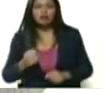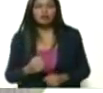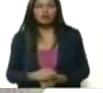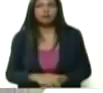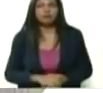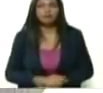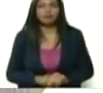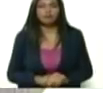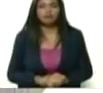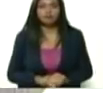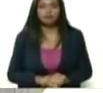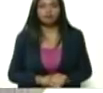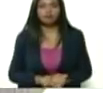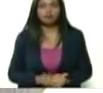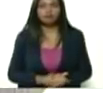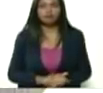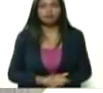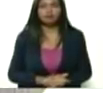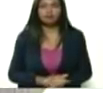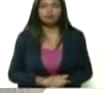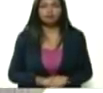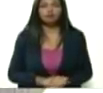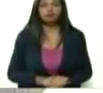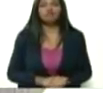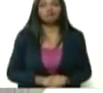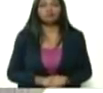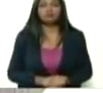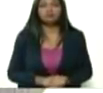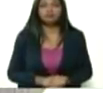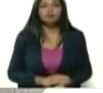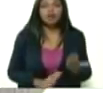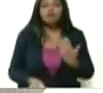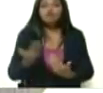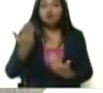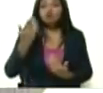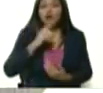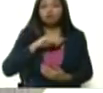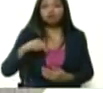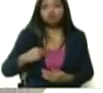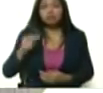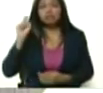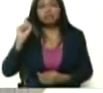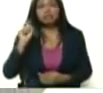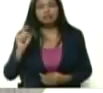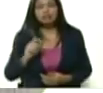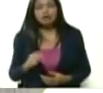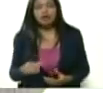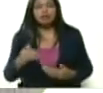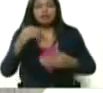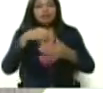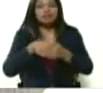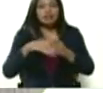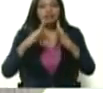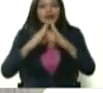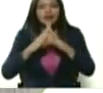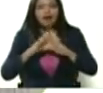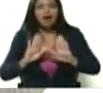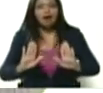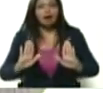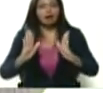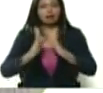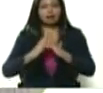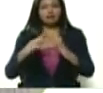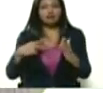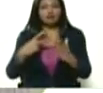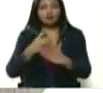de detección. Es importante resaltar la necesidad de la cuarentena colectiva,